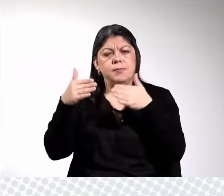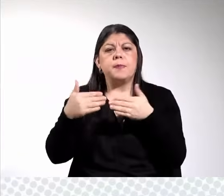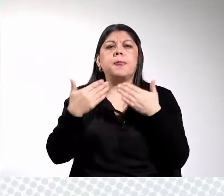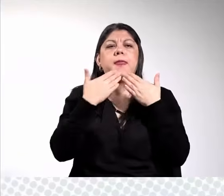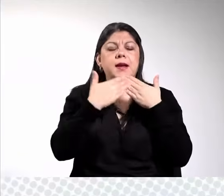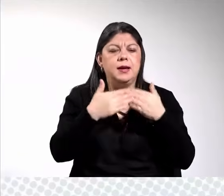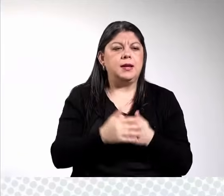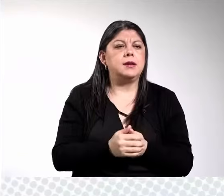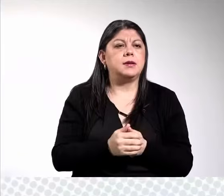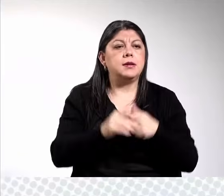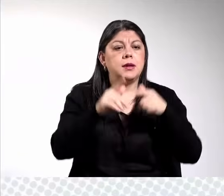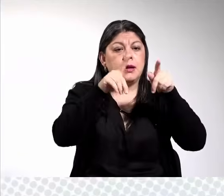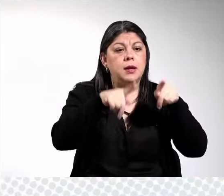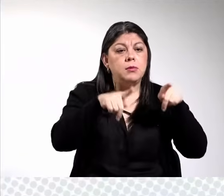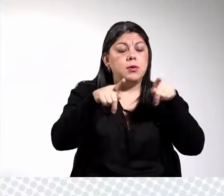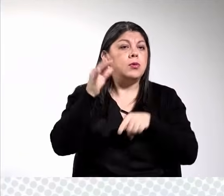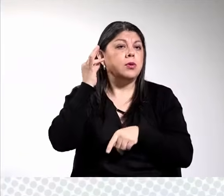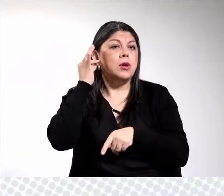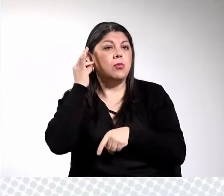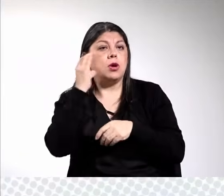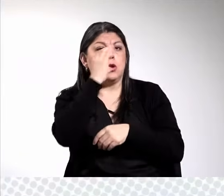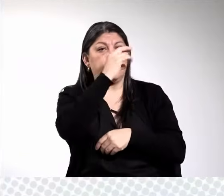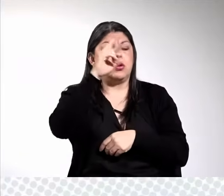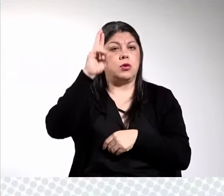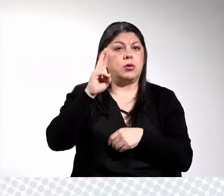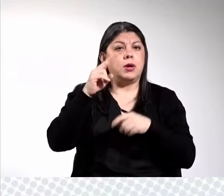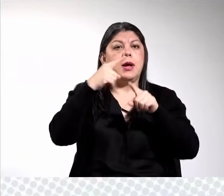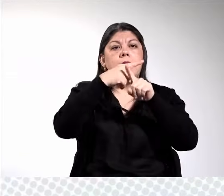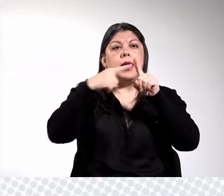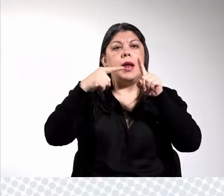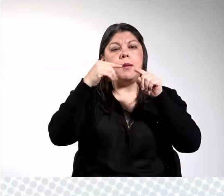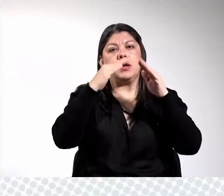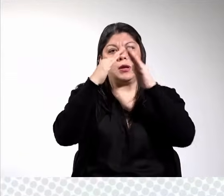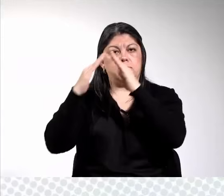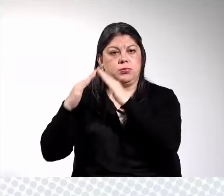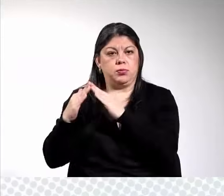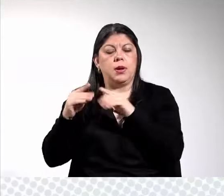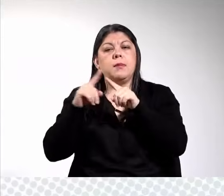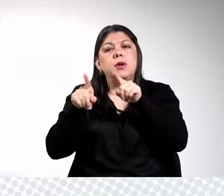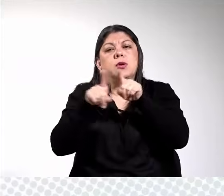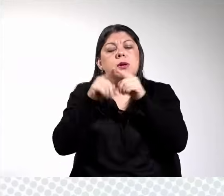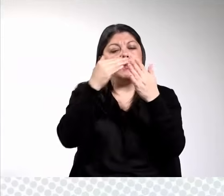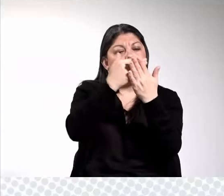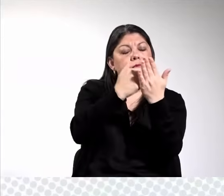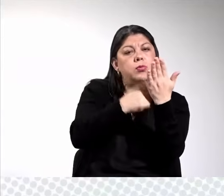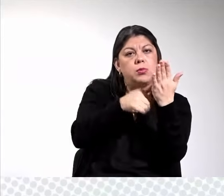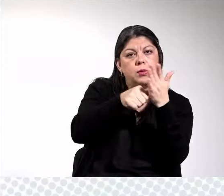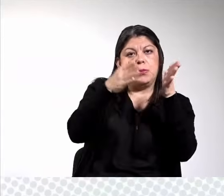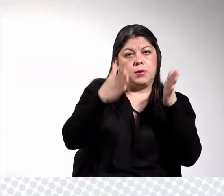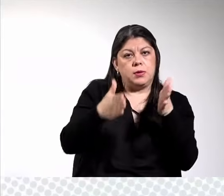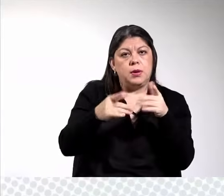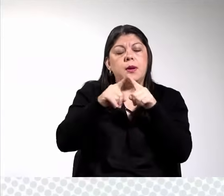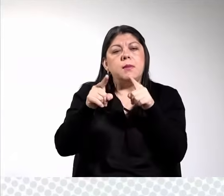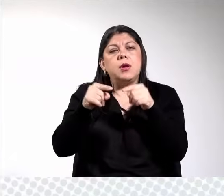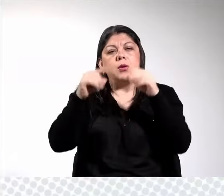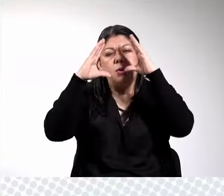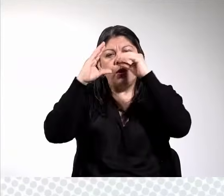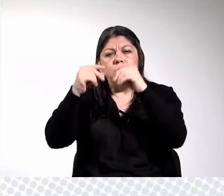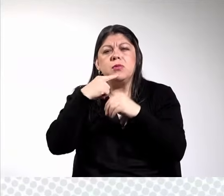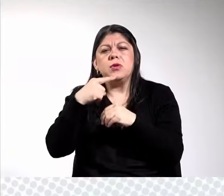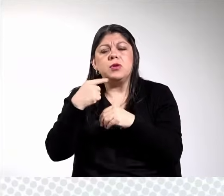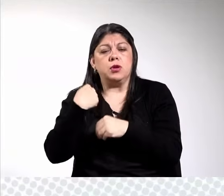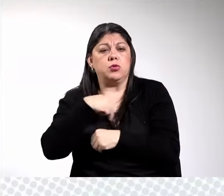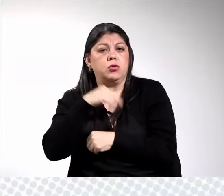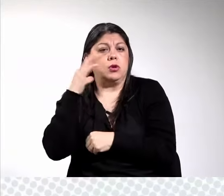Mary. Las mujeres en Costa Rica, más que una población, somos la mitad de ella, y también del padrón electoral. Pero los datos confirman